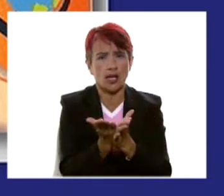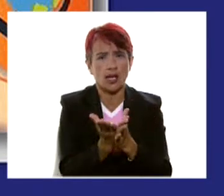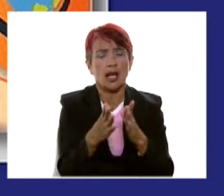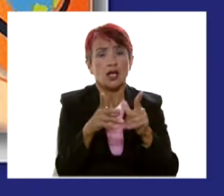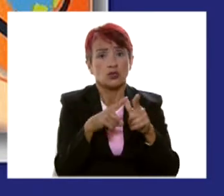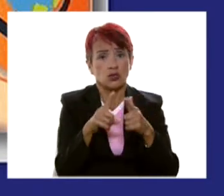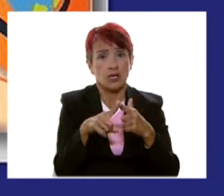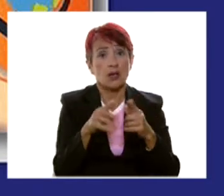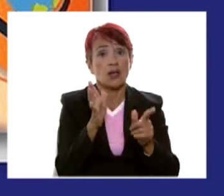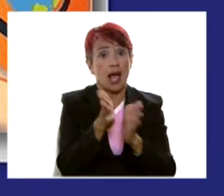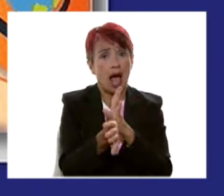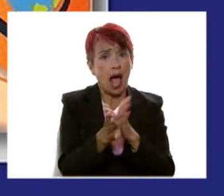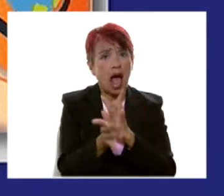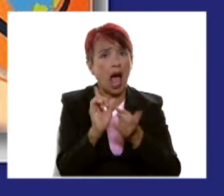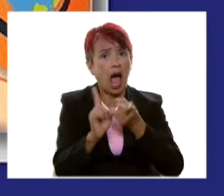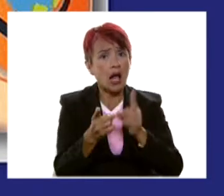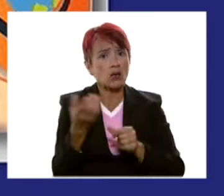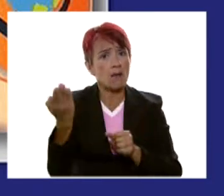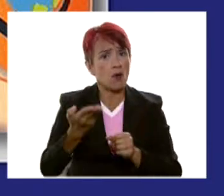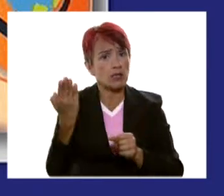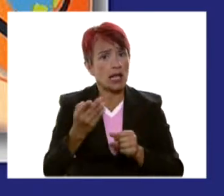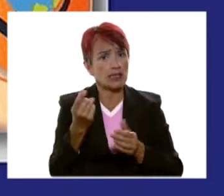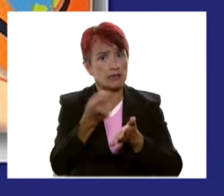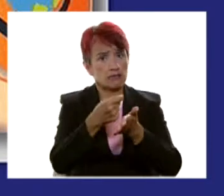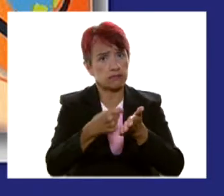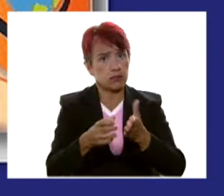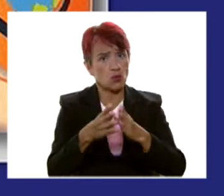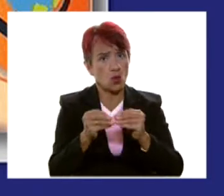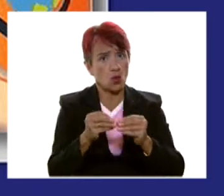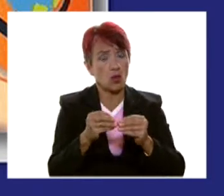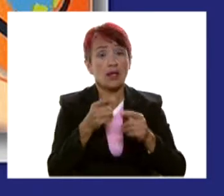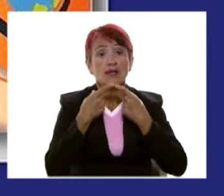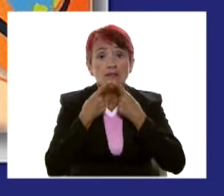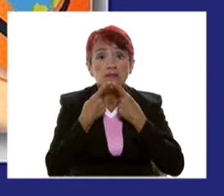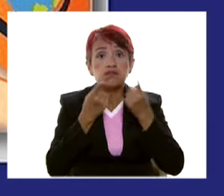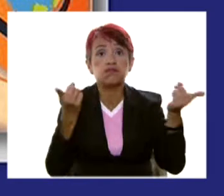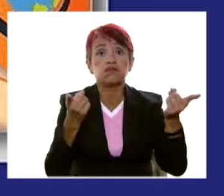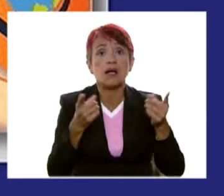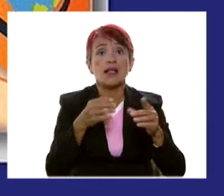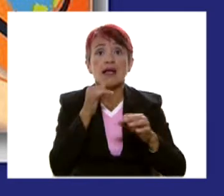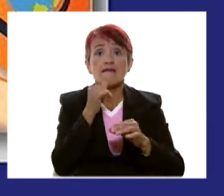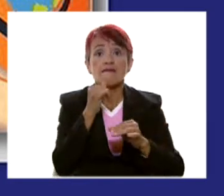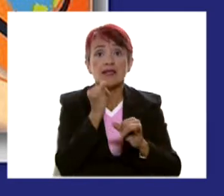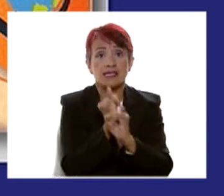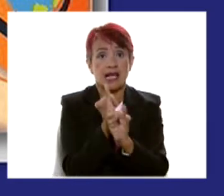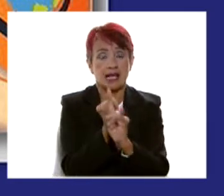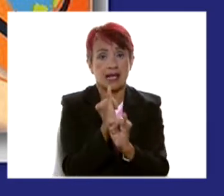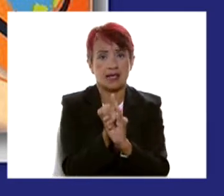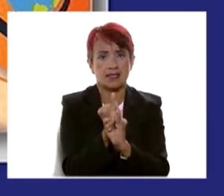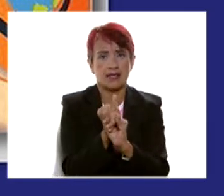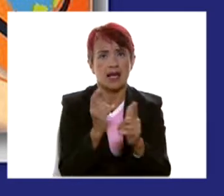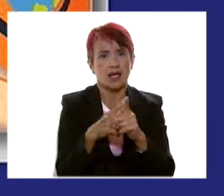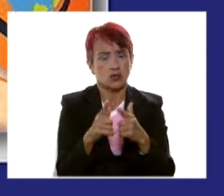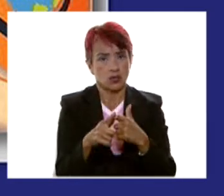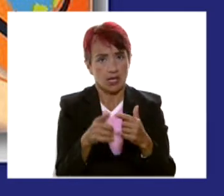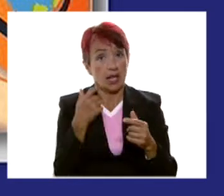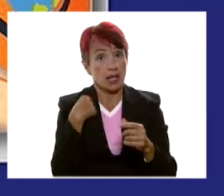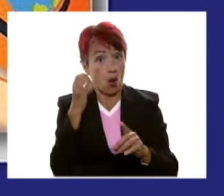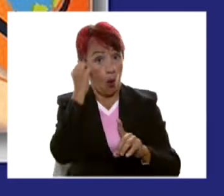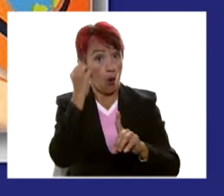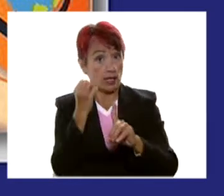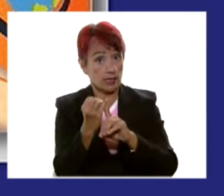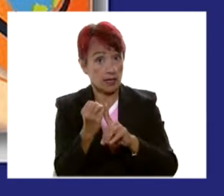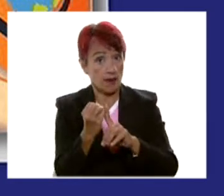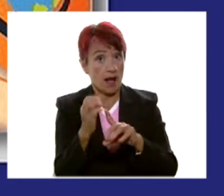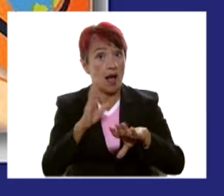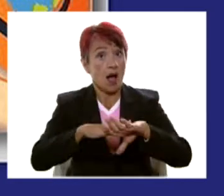relato de un suceso actual o reciente que se escribe con la finalidad de divulgarlo a través de un medio de comunicación. La redacción debe ser objetiva porque